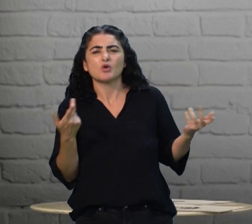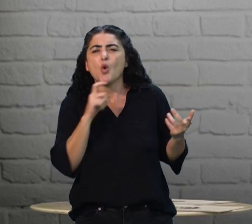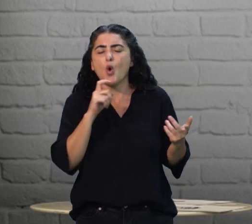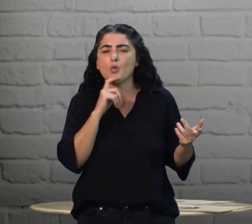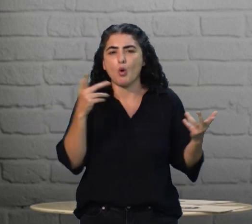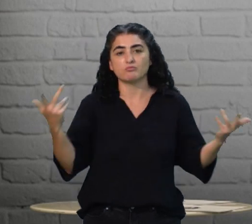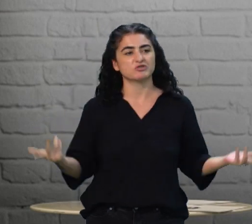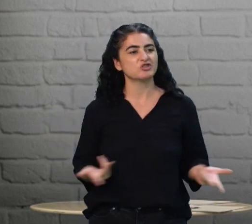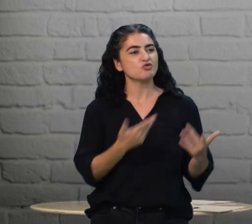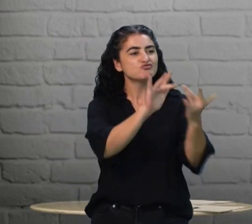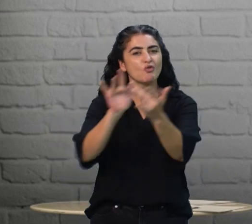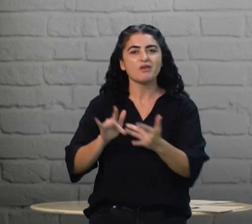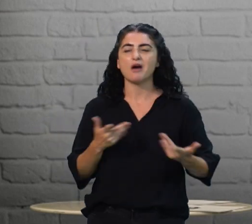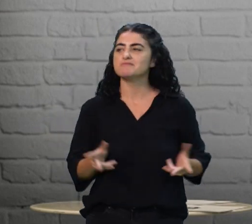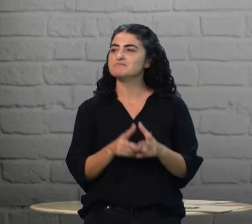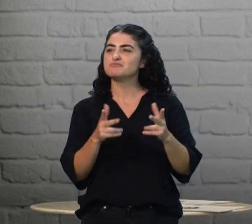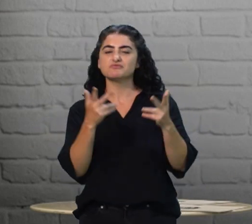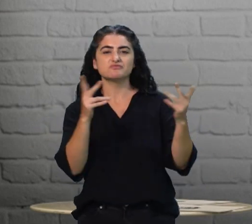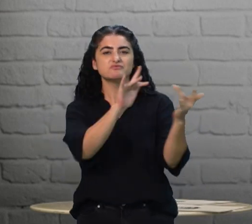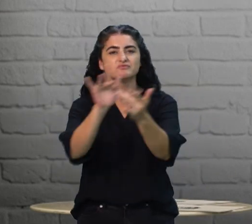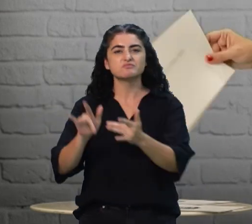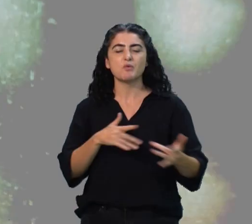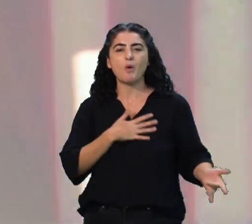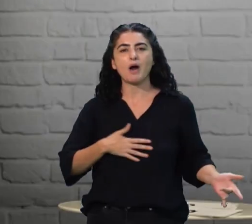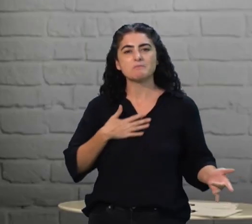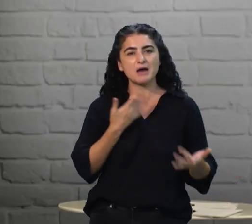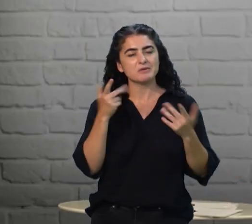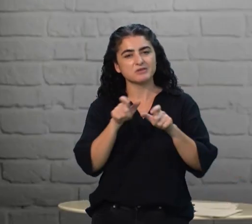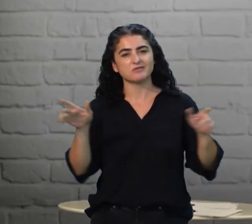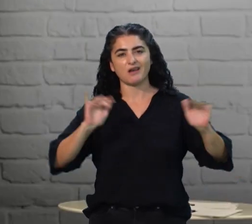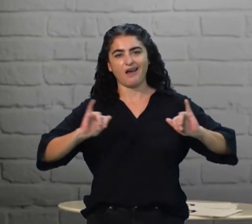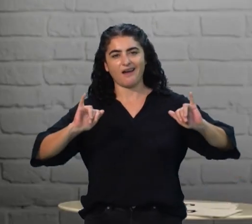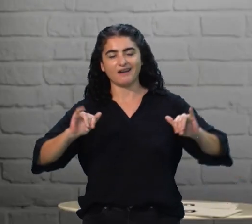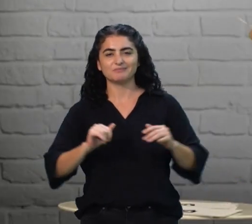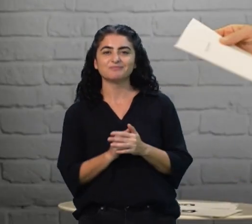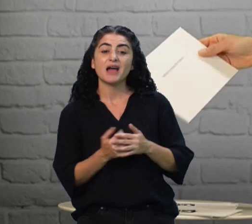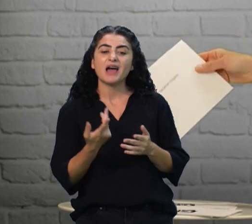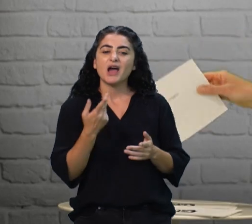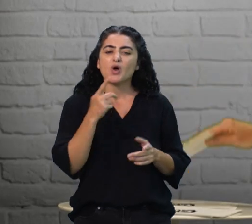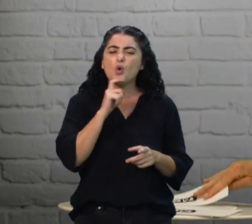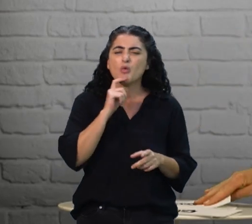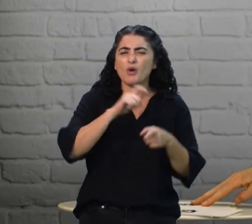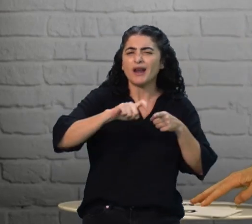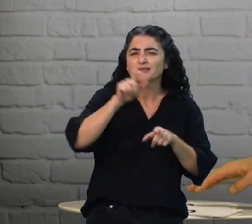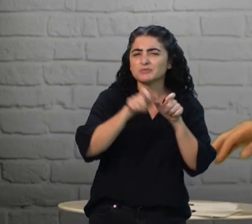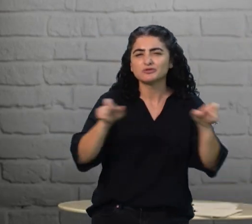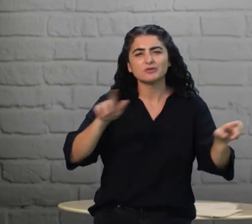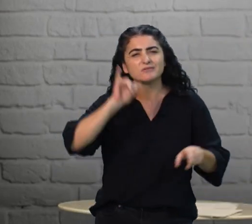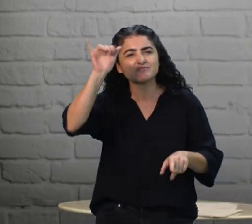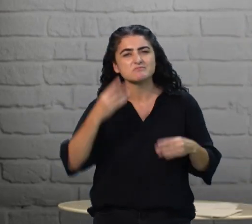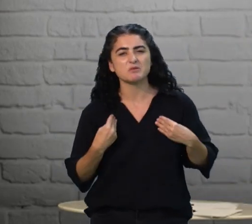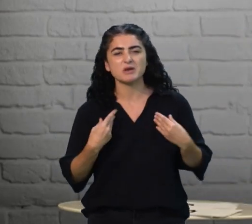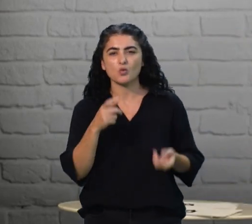y por qué no también gente muy divertida Define el carácter riojano Bueno pues